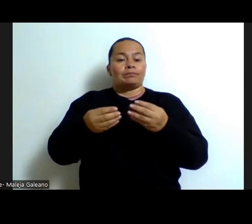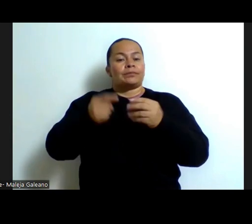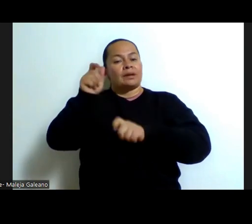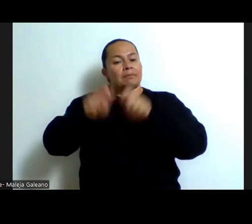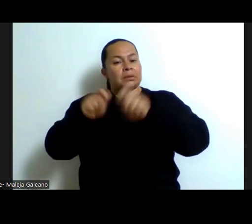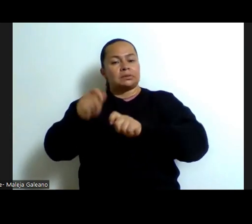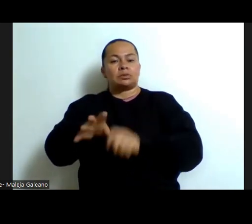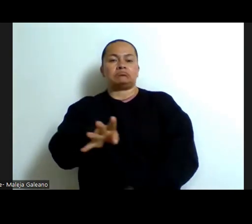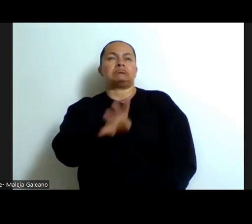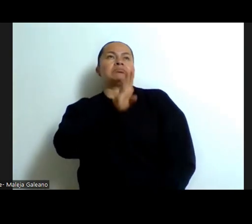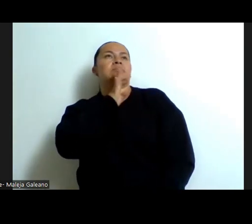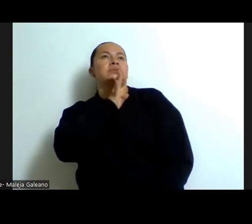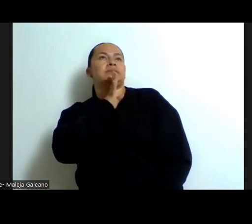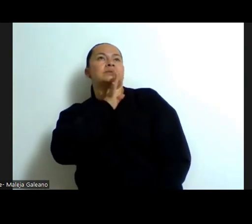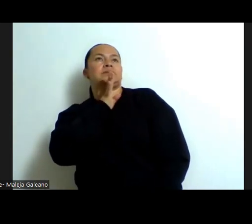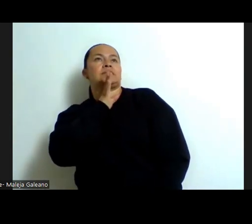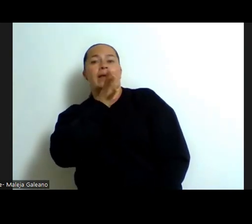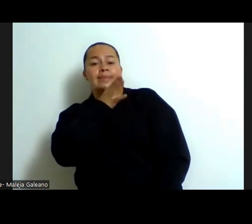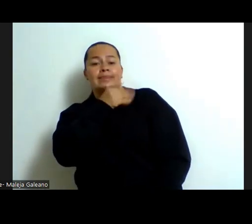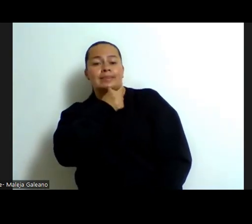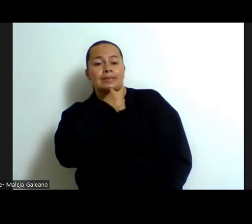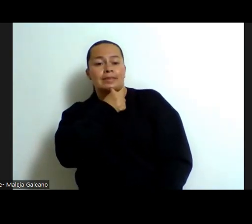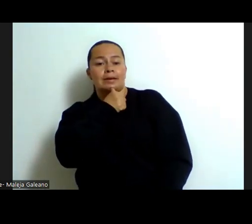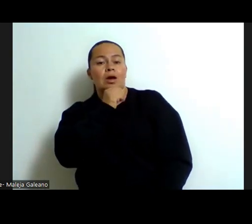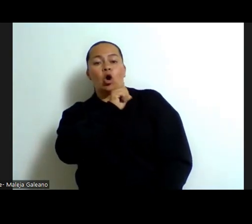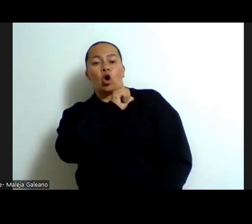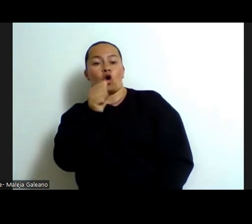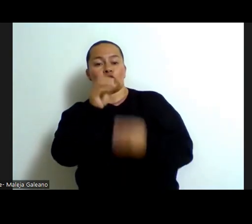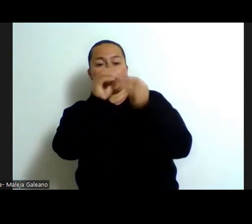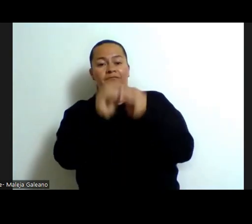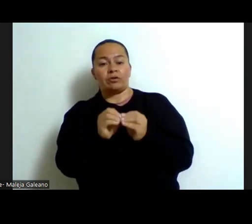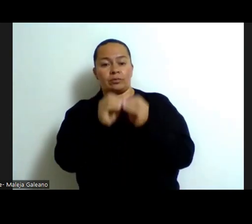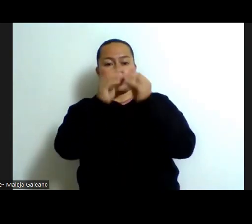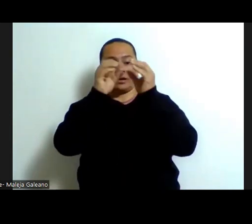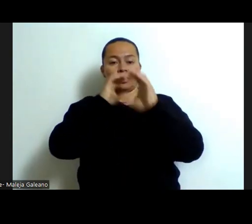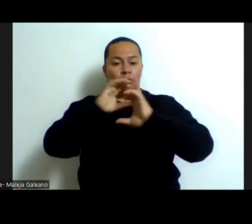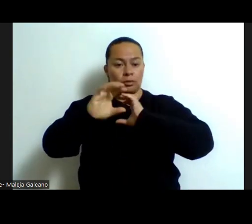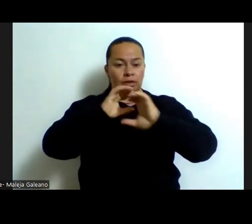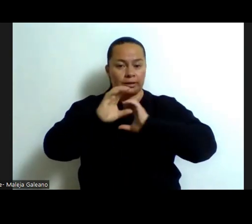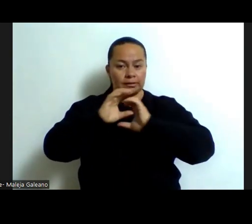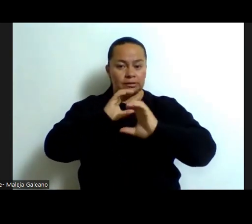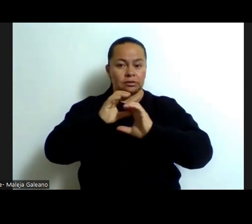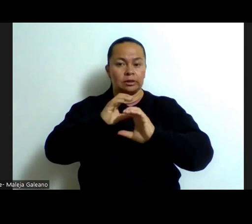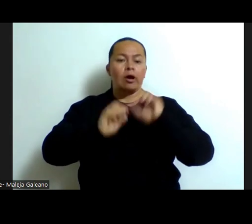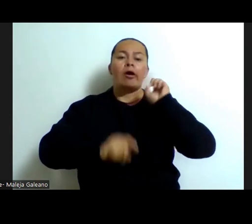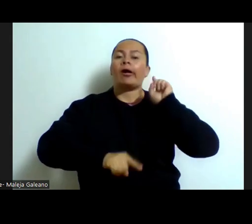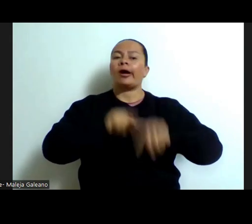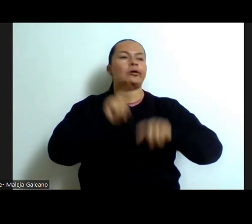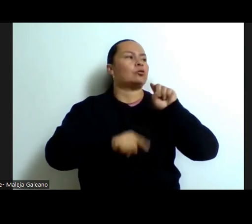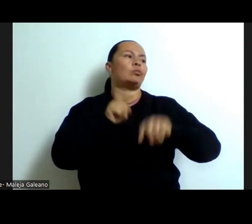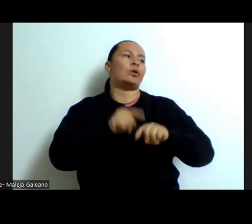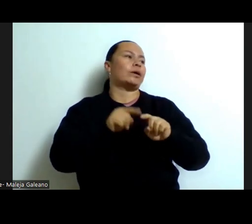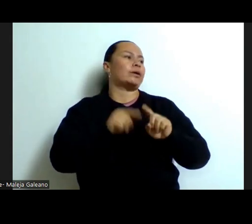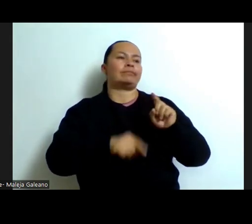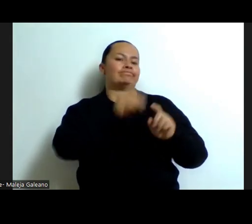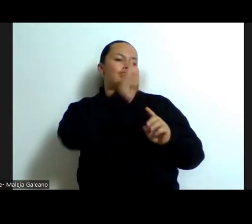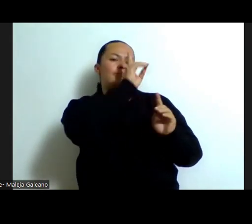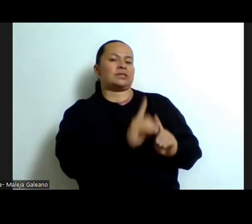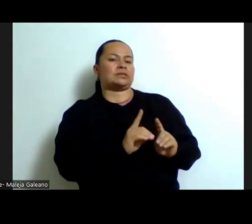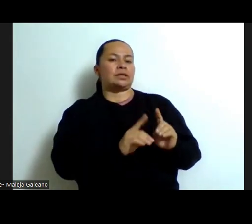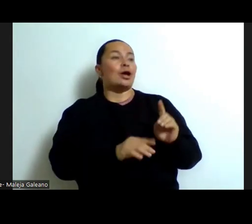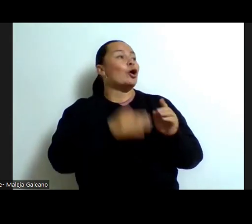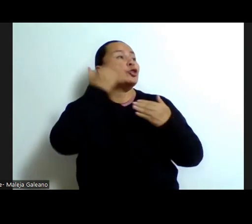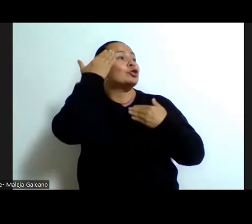verbal Sí y tiene otro medio de comunicación Entonces no puede decidir Sí no sabe lo